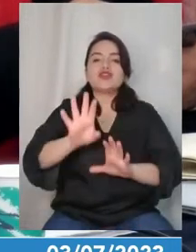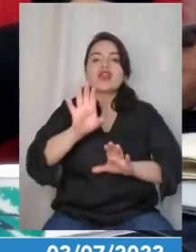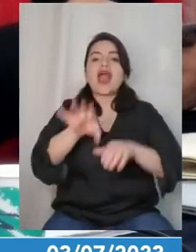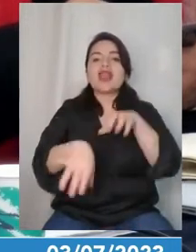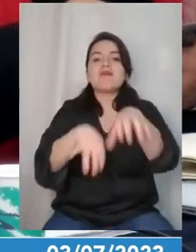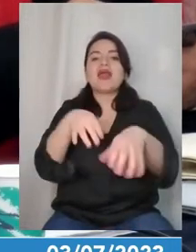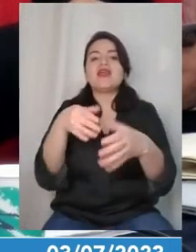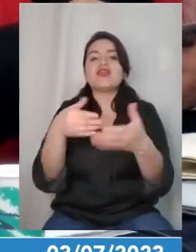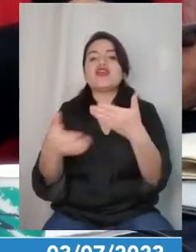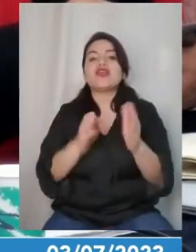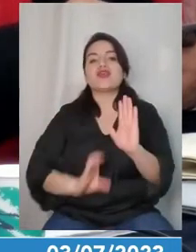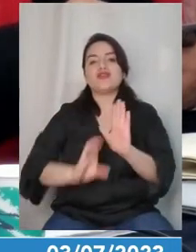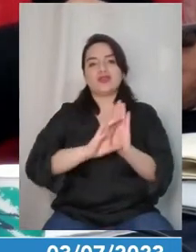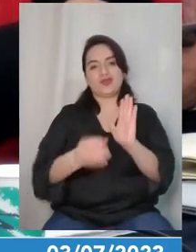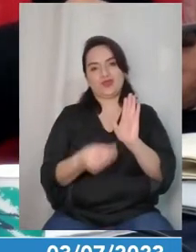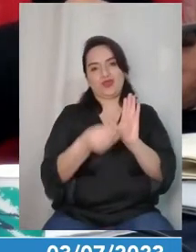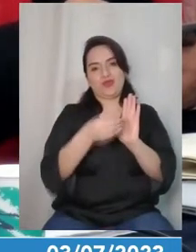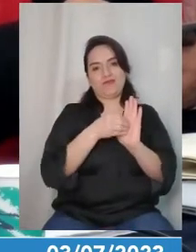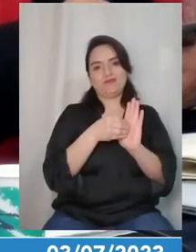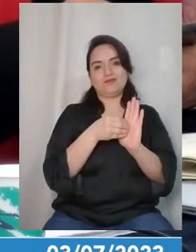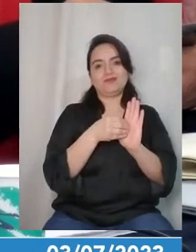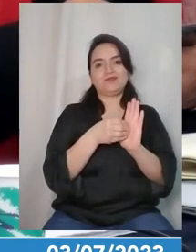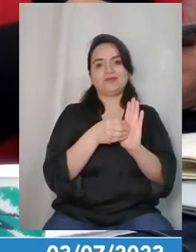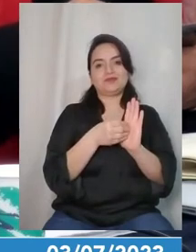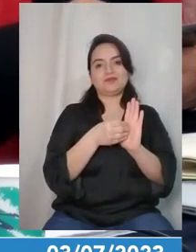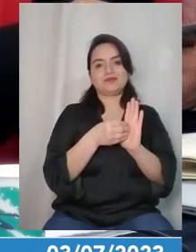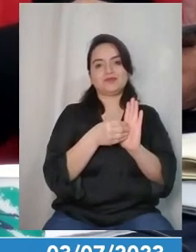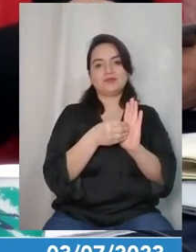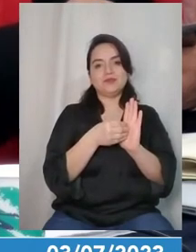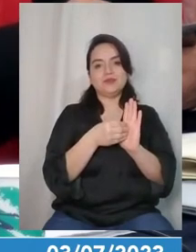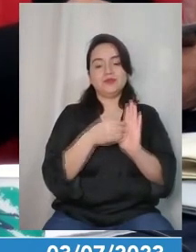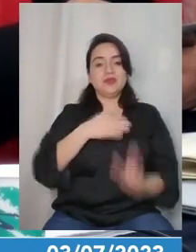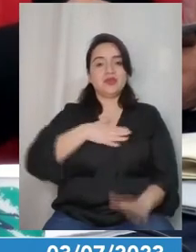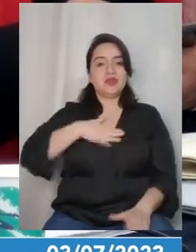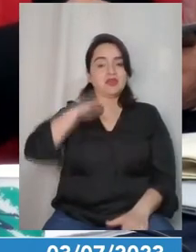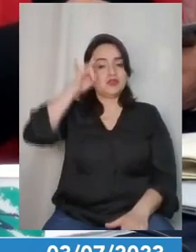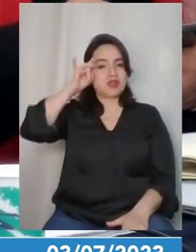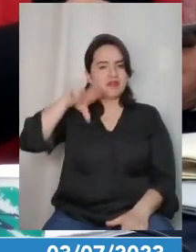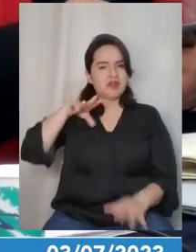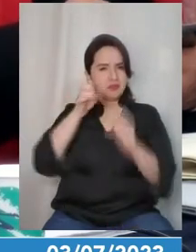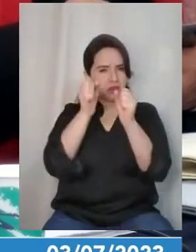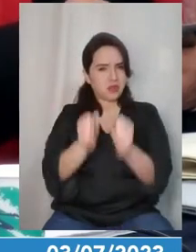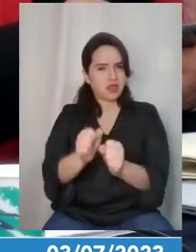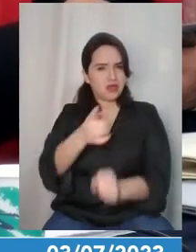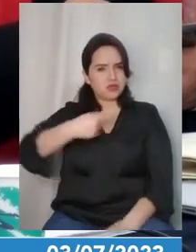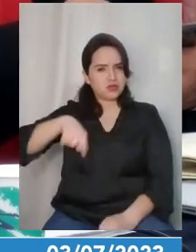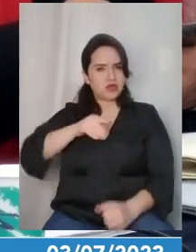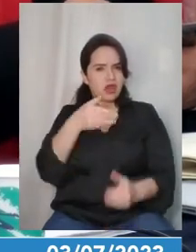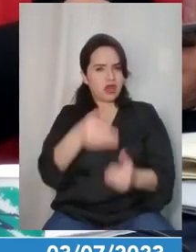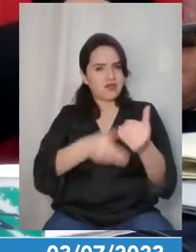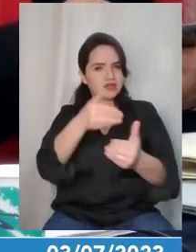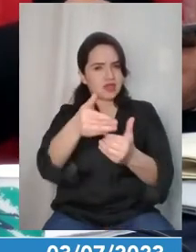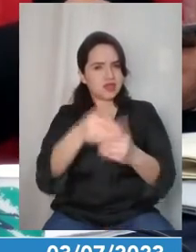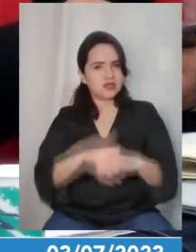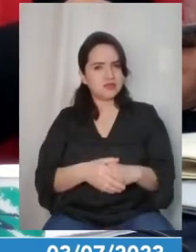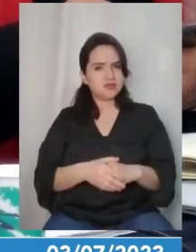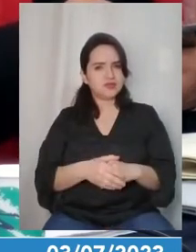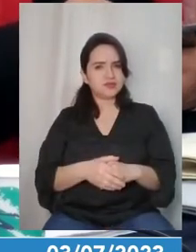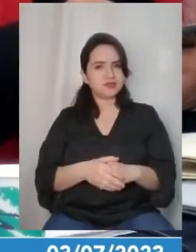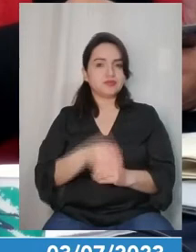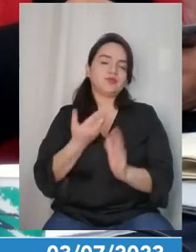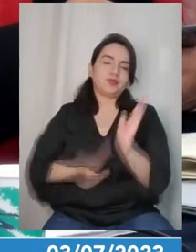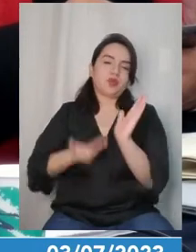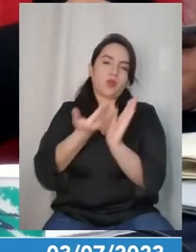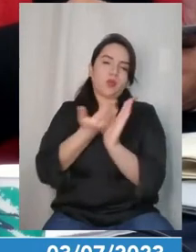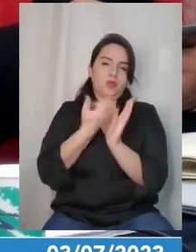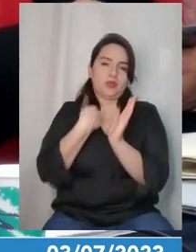también quiero saber si es que es posible que nosotros podamos avanzar, ¿cierto?, más allá de la propuesta que yo entiendo que ustedes